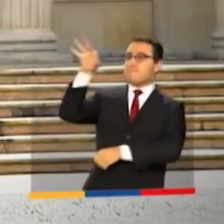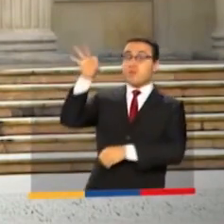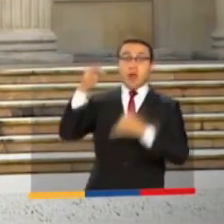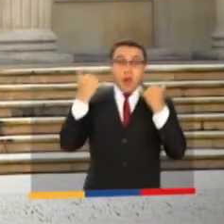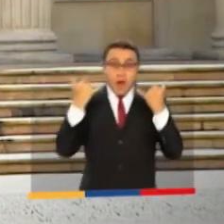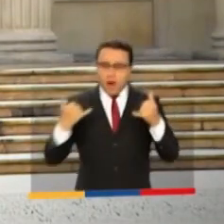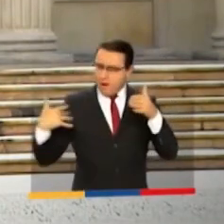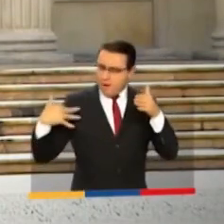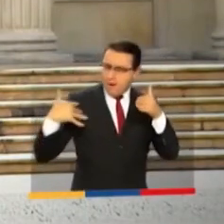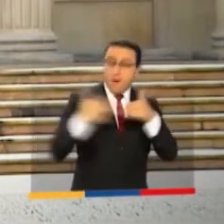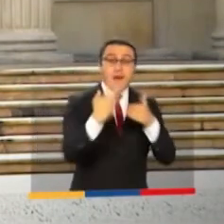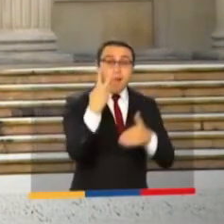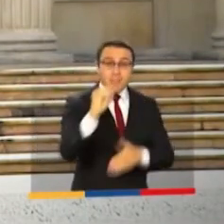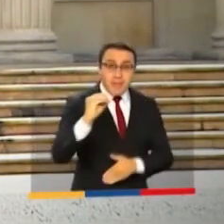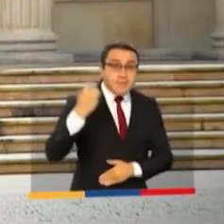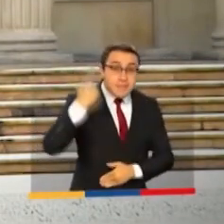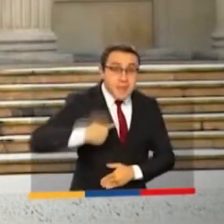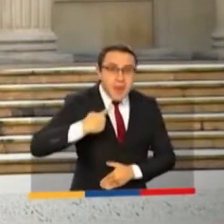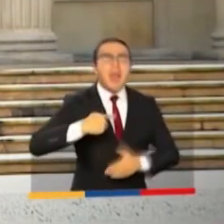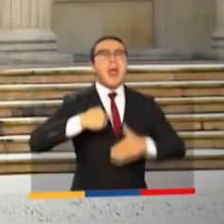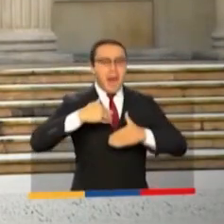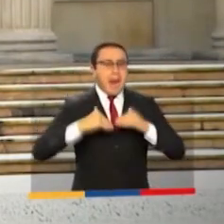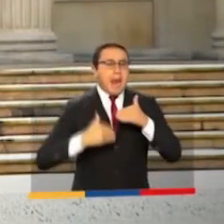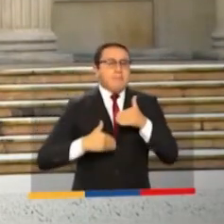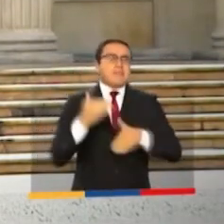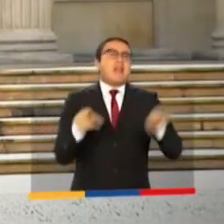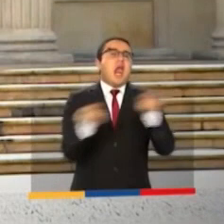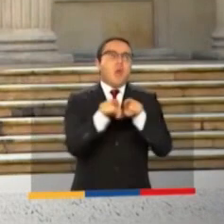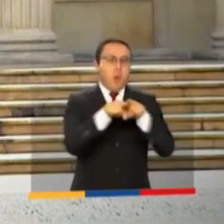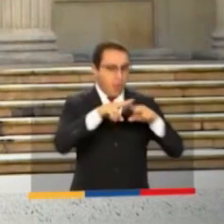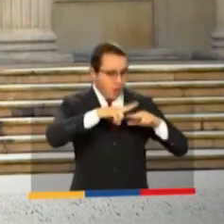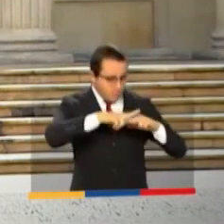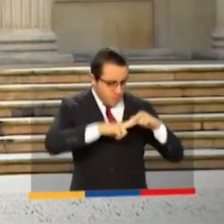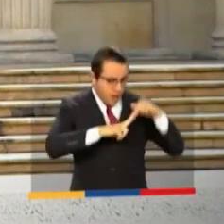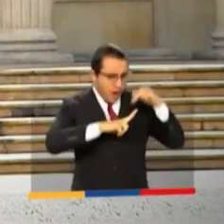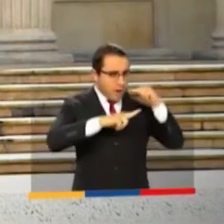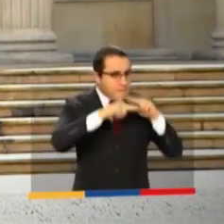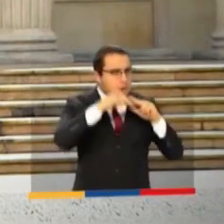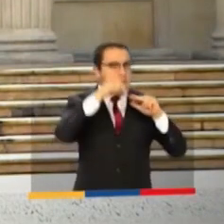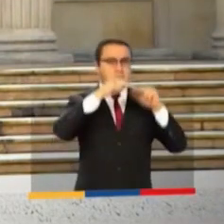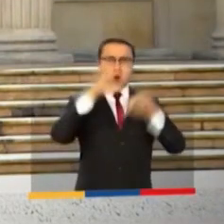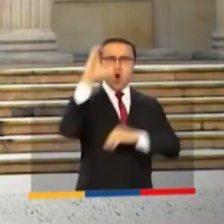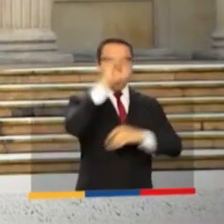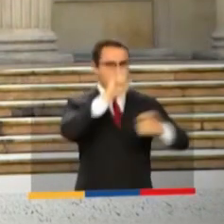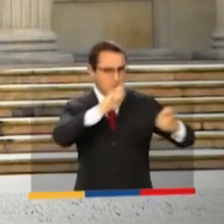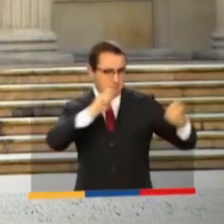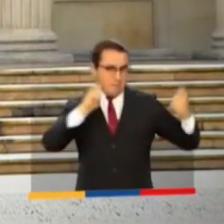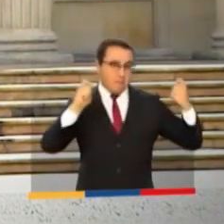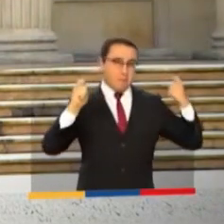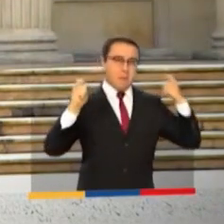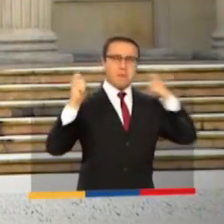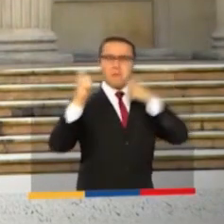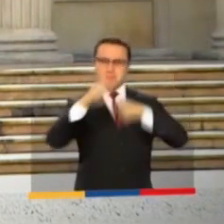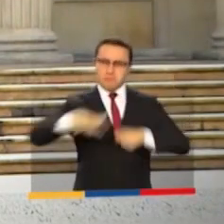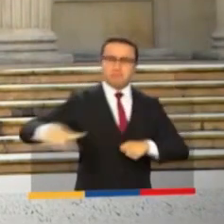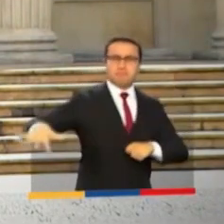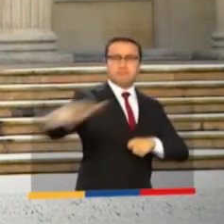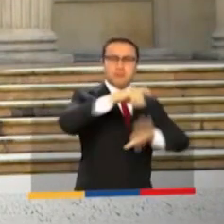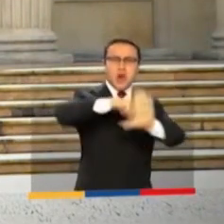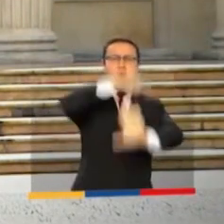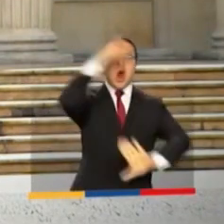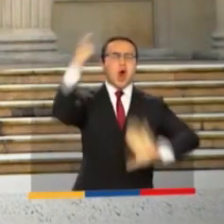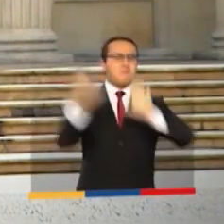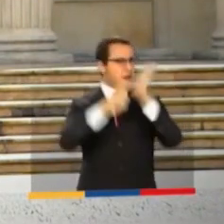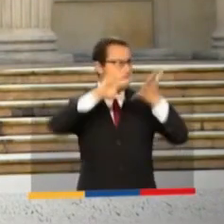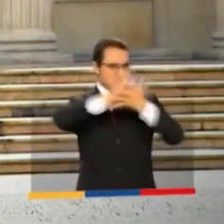profundo digamos el alcance y la pretensión de esos cambios que tiene como propósito Gustavo Petro algunos